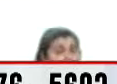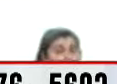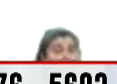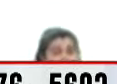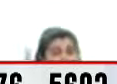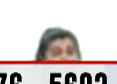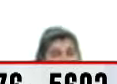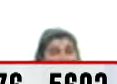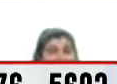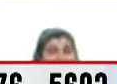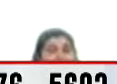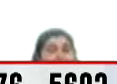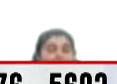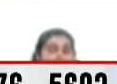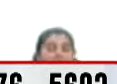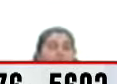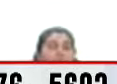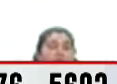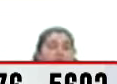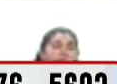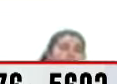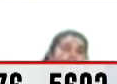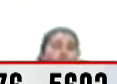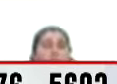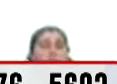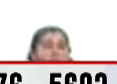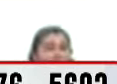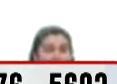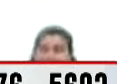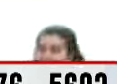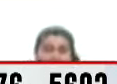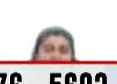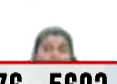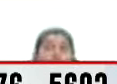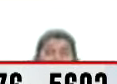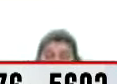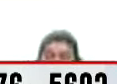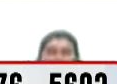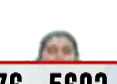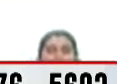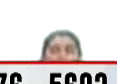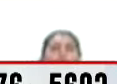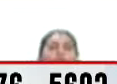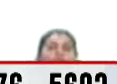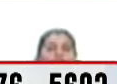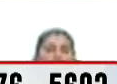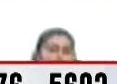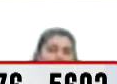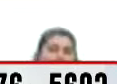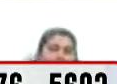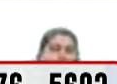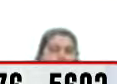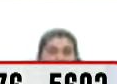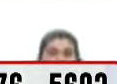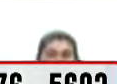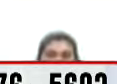pública, independientemente de que sea de gestión estatal o privada, porque cuando determinan los contenidos, están recontrarrojos los contenidos.